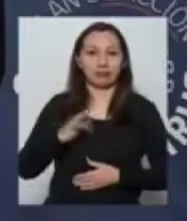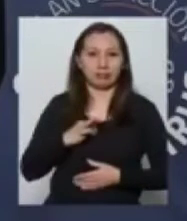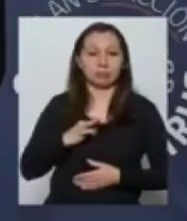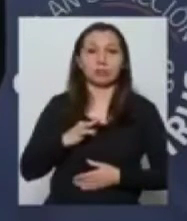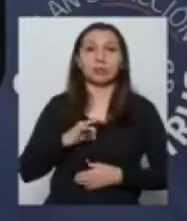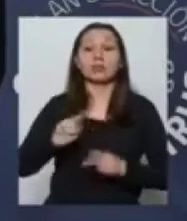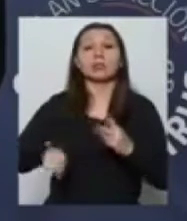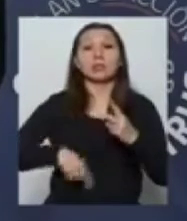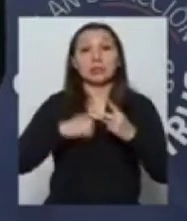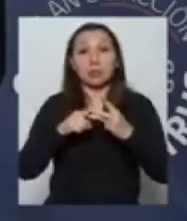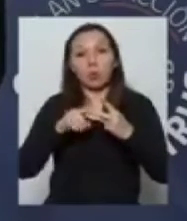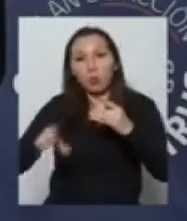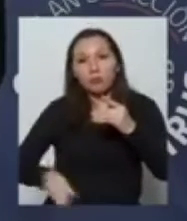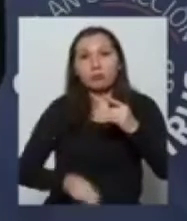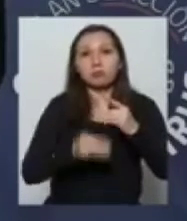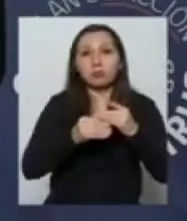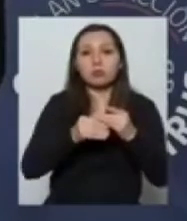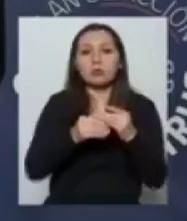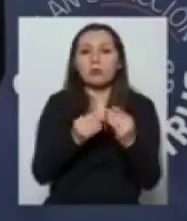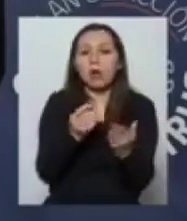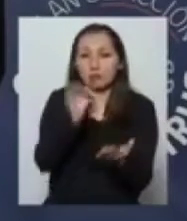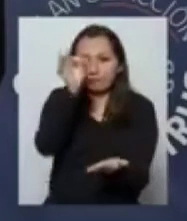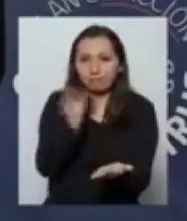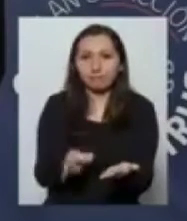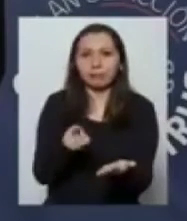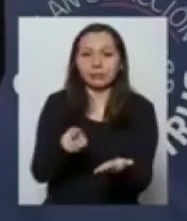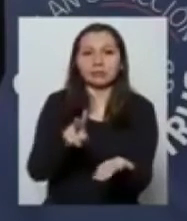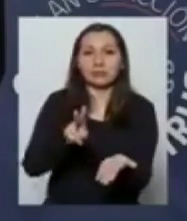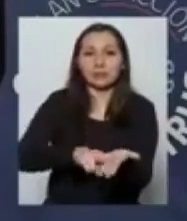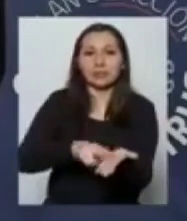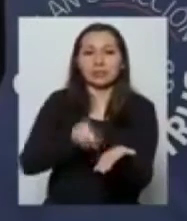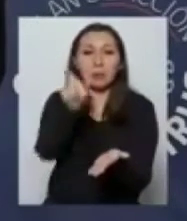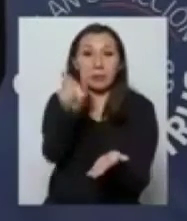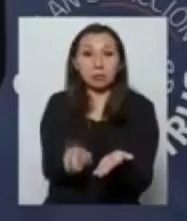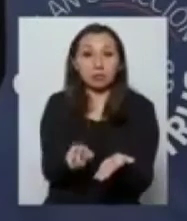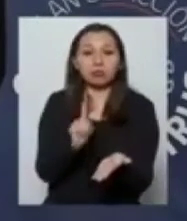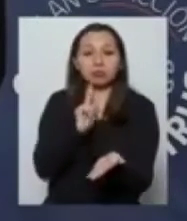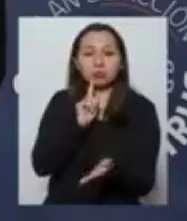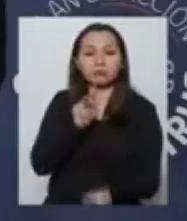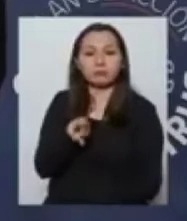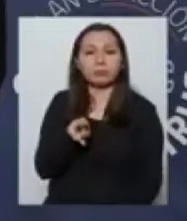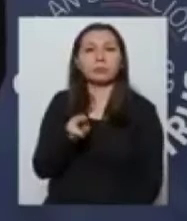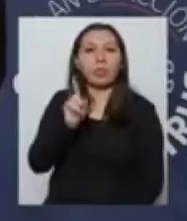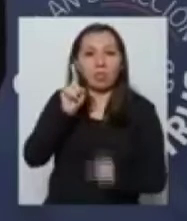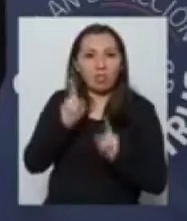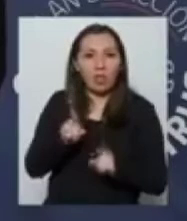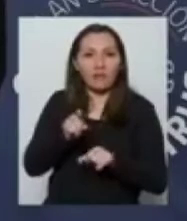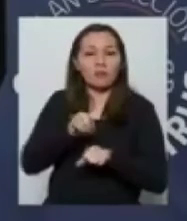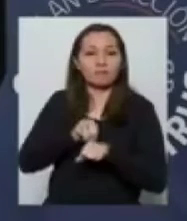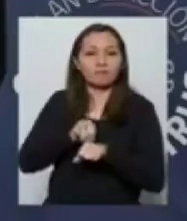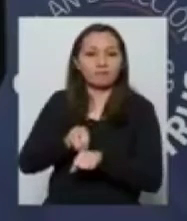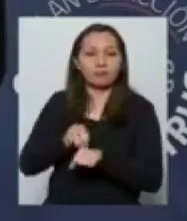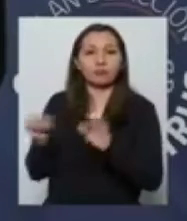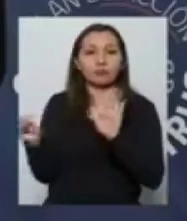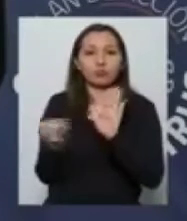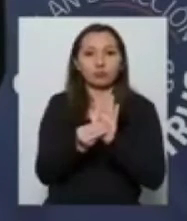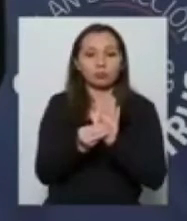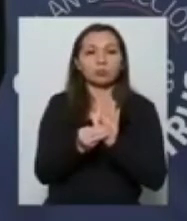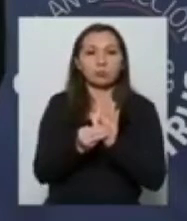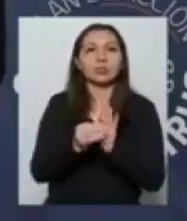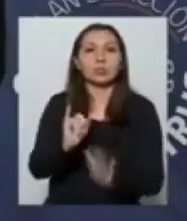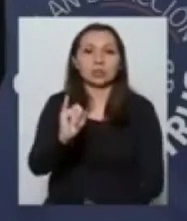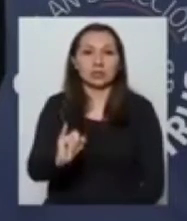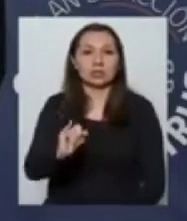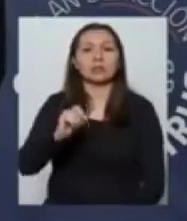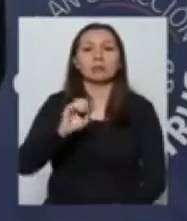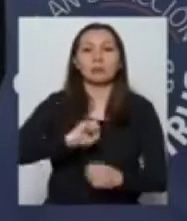un segundo criterio para decir que una persona tiene que ser notificada como